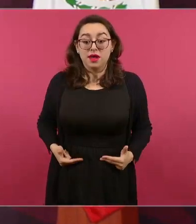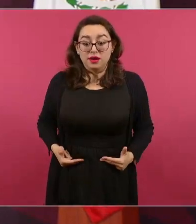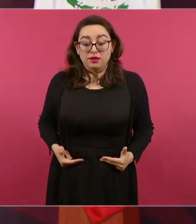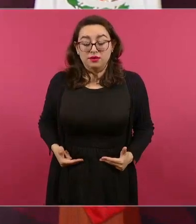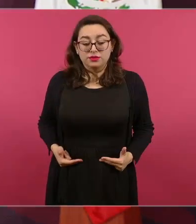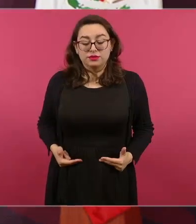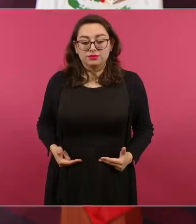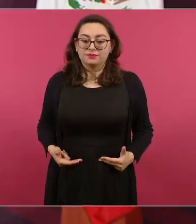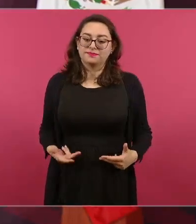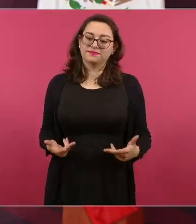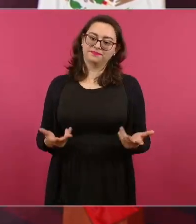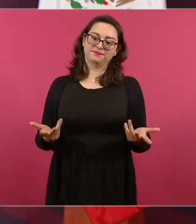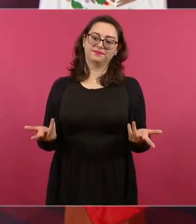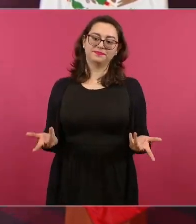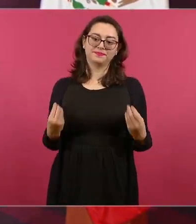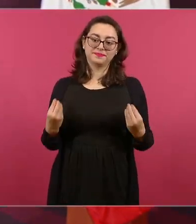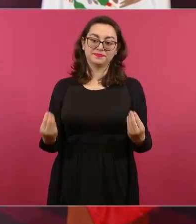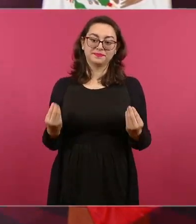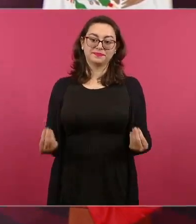Y es